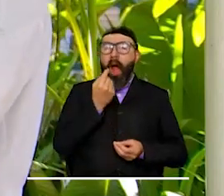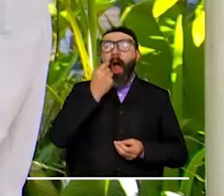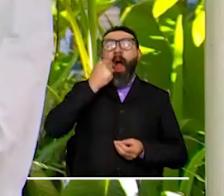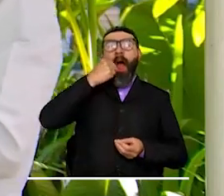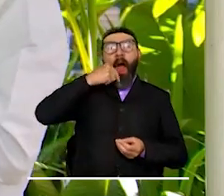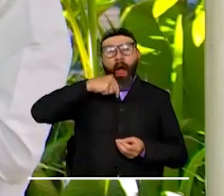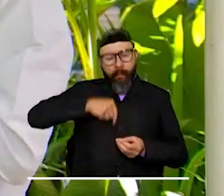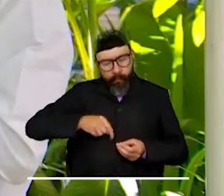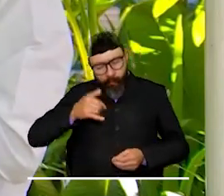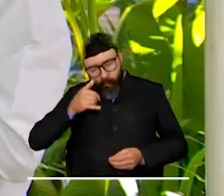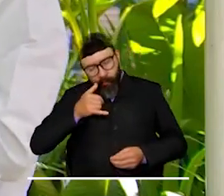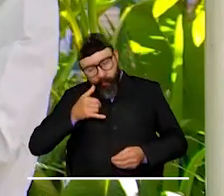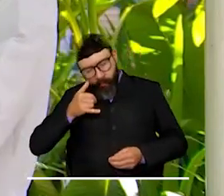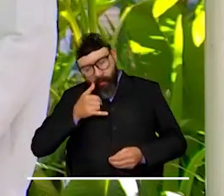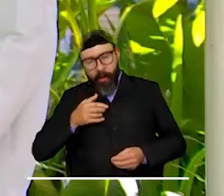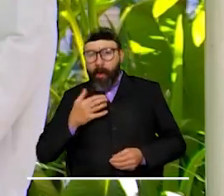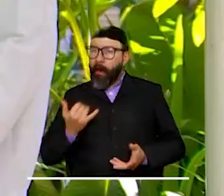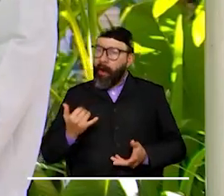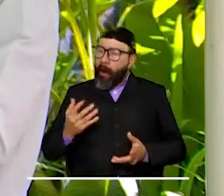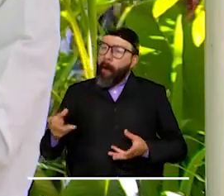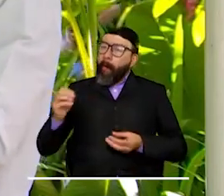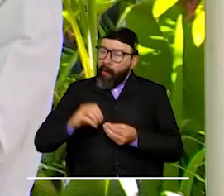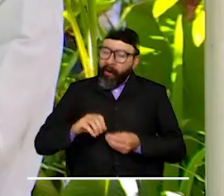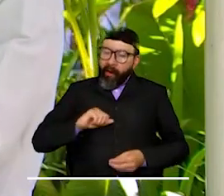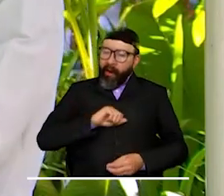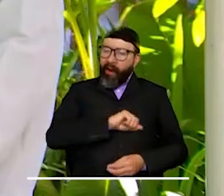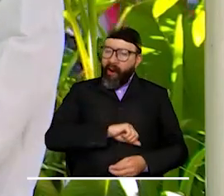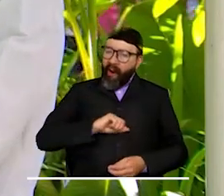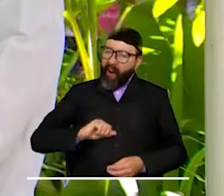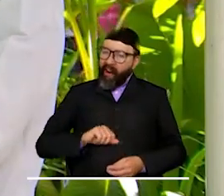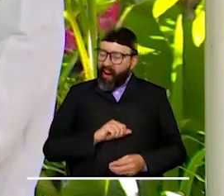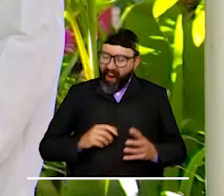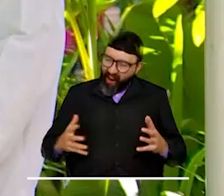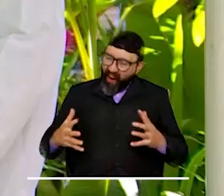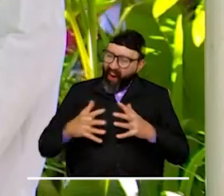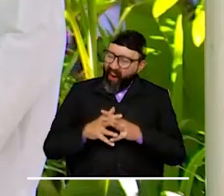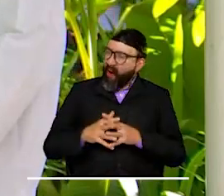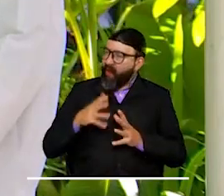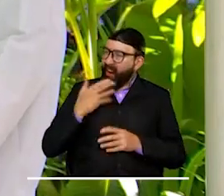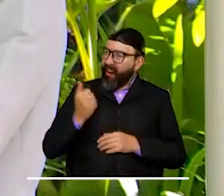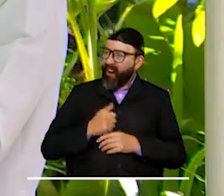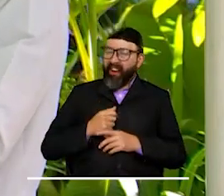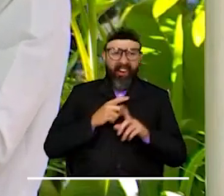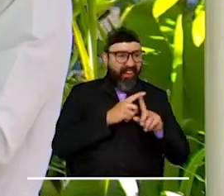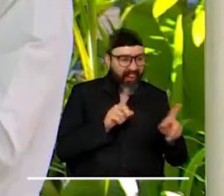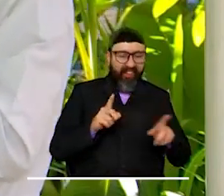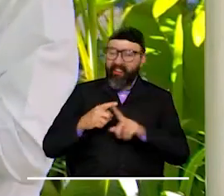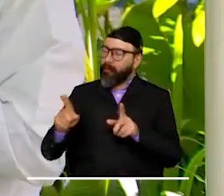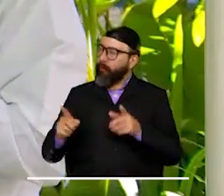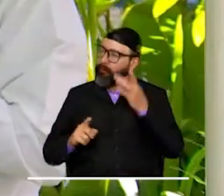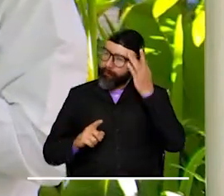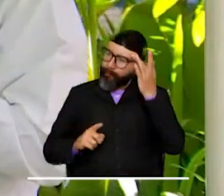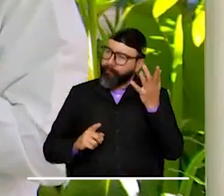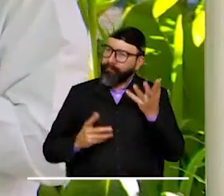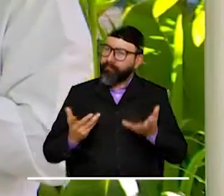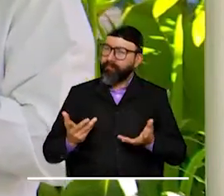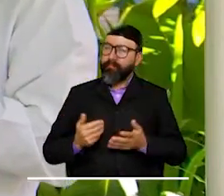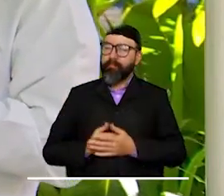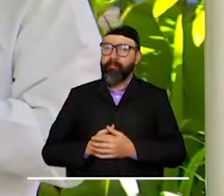la ecografía? ¿Cuál es la diferencia de estos dos exámenes en el camino del